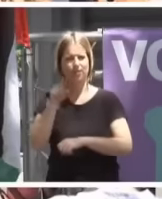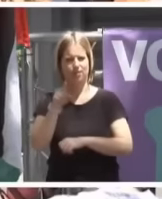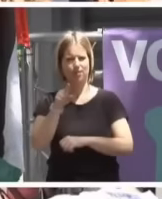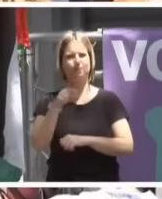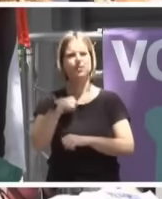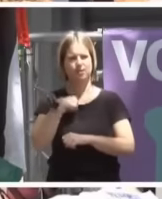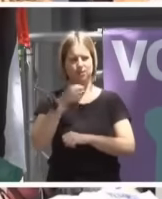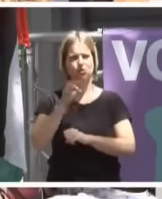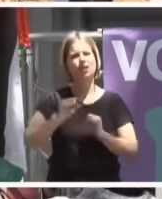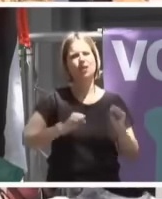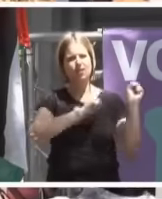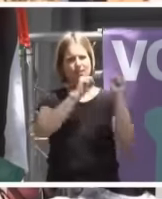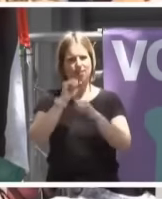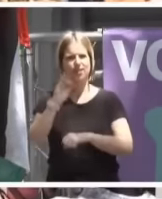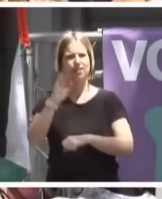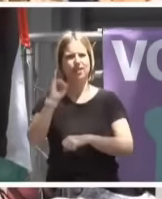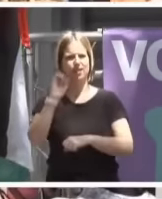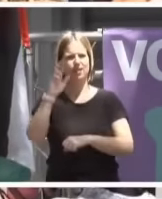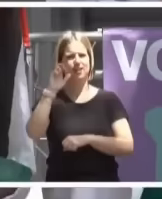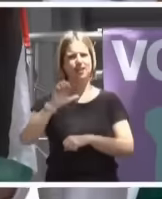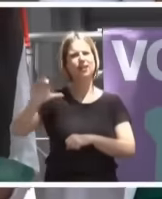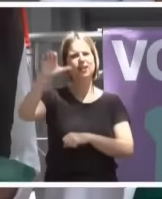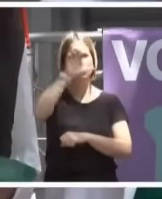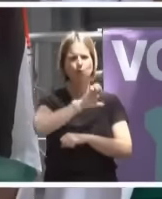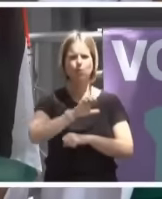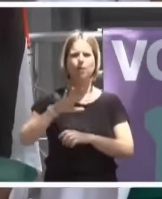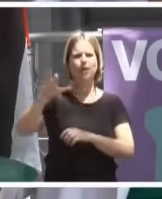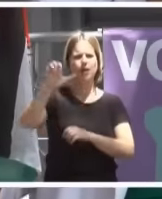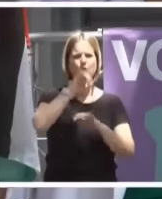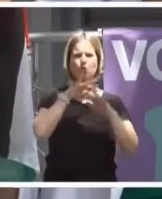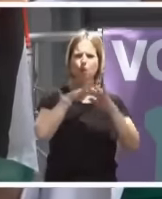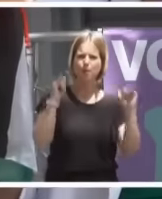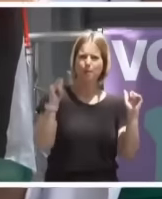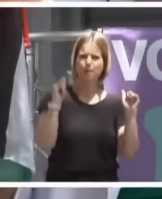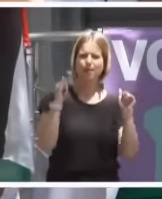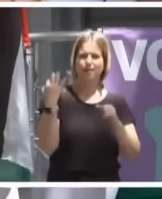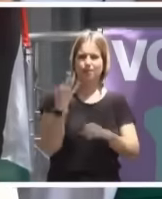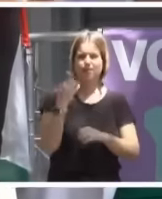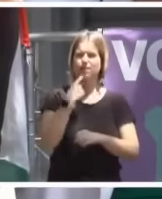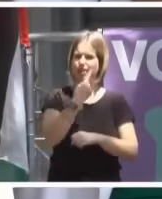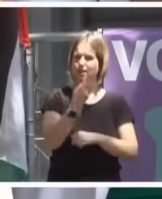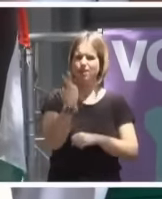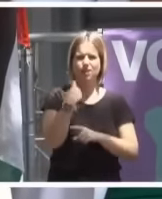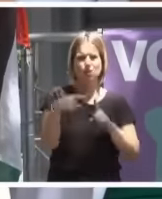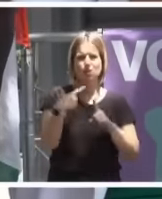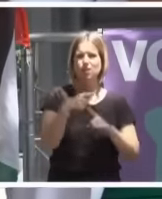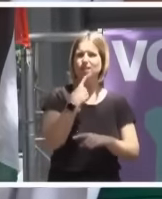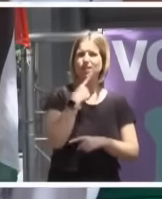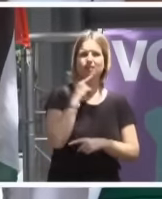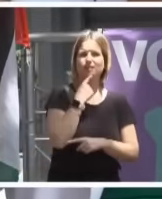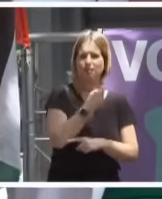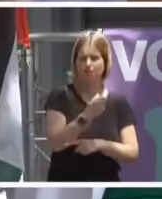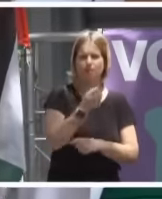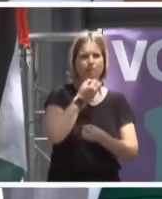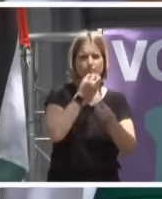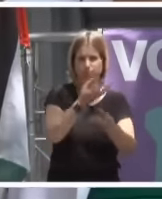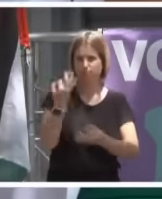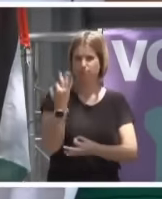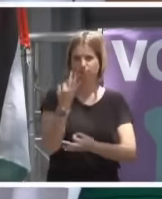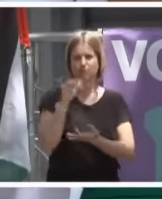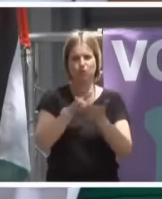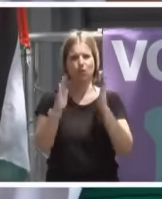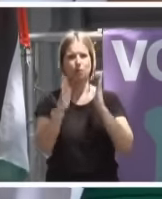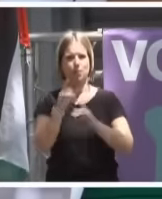que va a defender Irene en Europa. Una Europa de paz. Alguien tiene que decir las cosas difíciles en los momentos